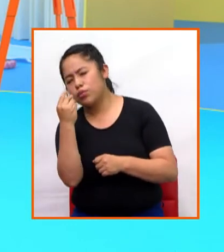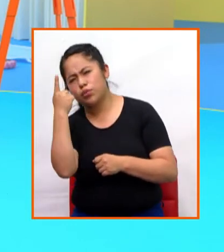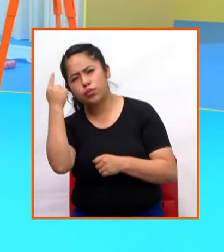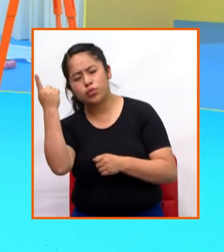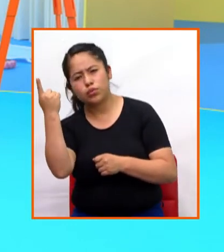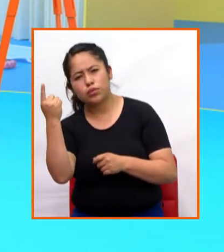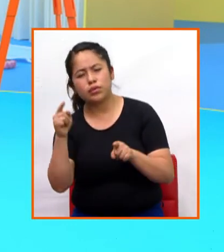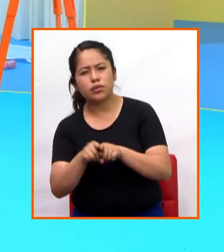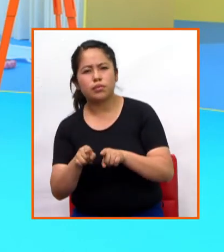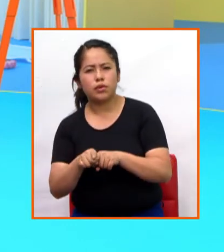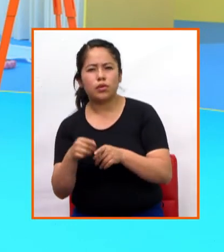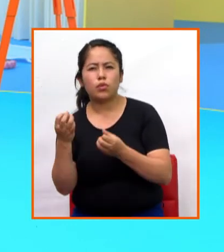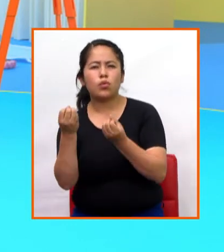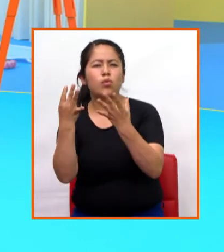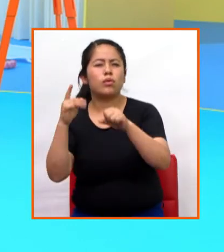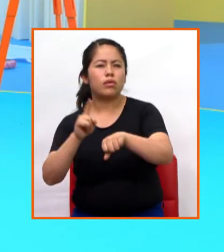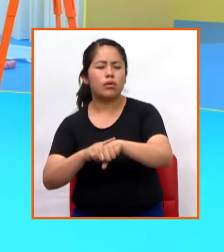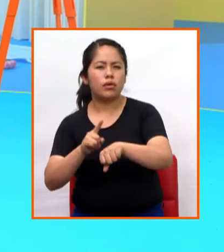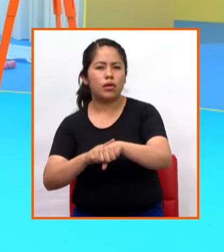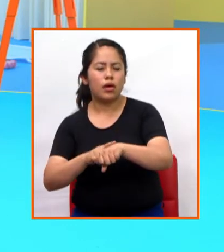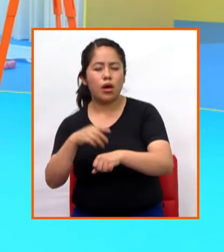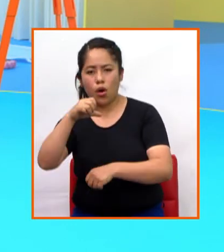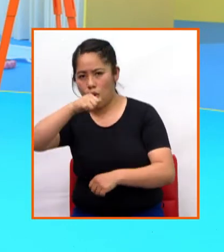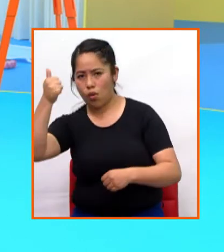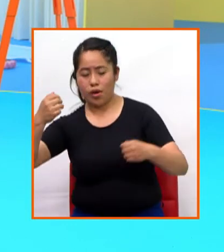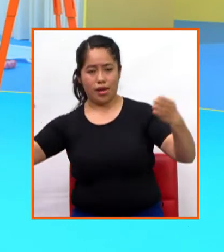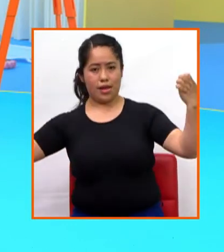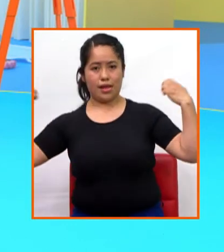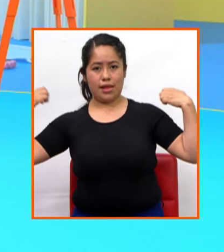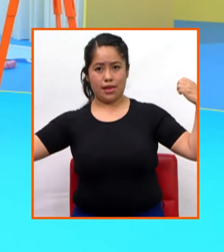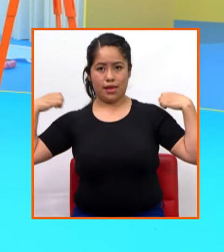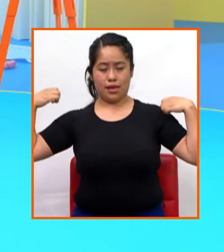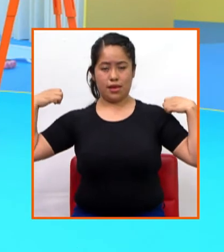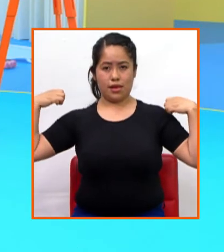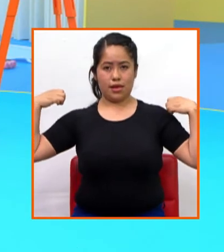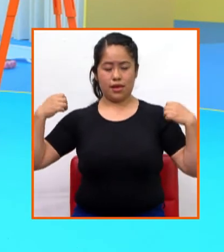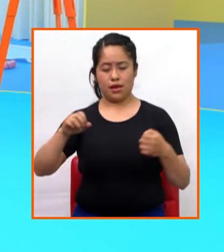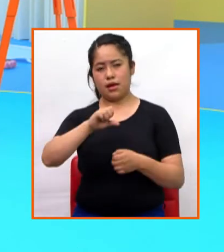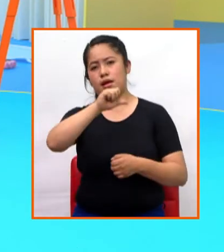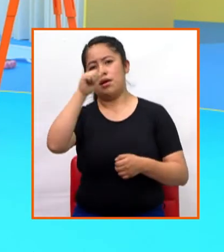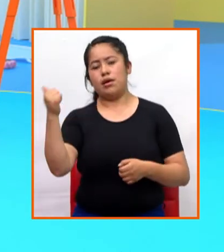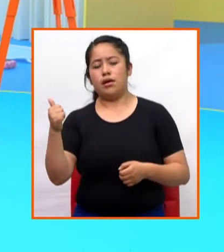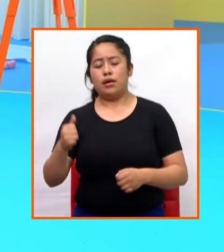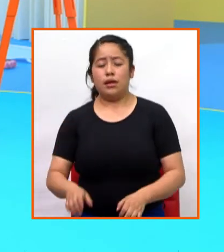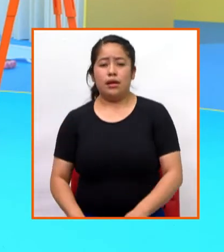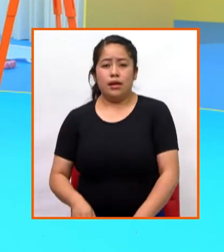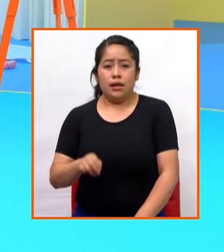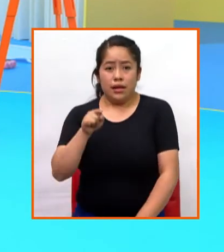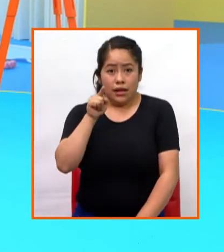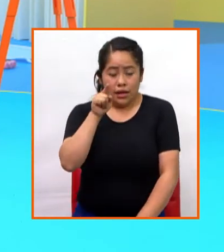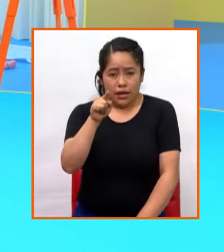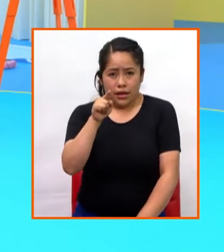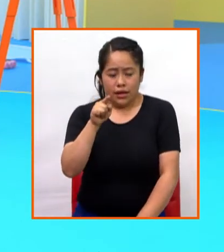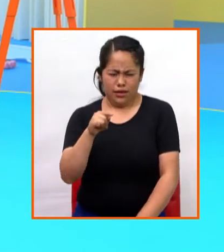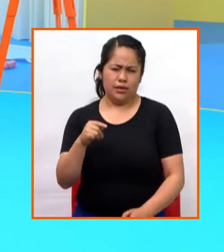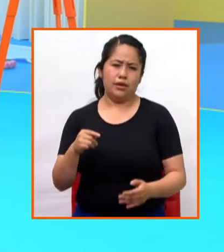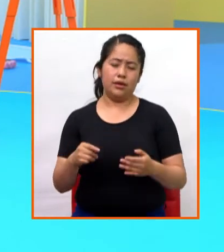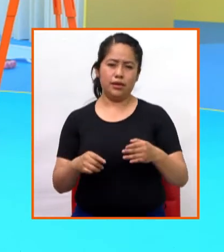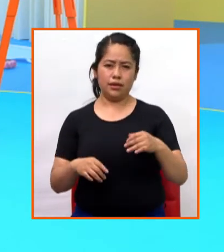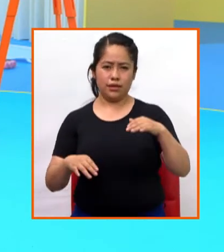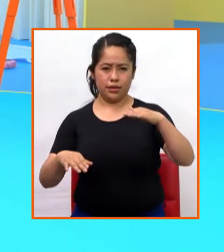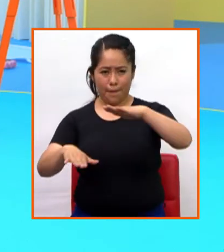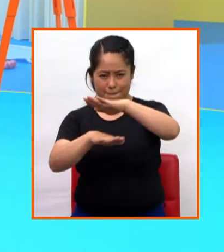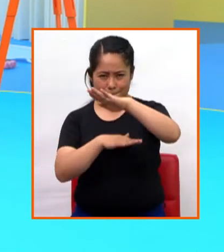tienes al día? El ejercicio y entre otros. Estos elementos sencillos van a fortalecer